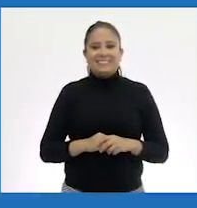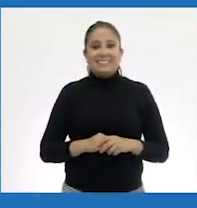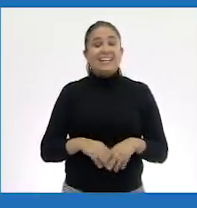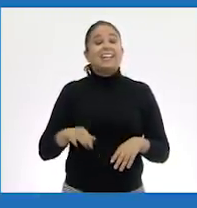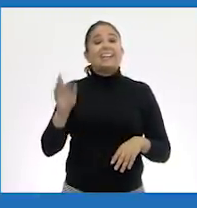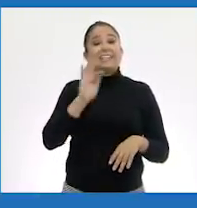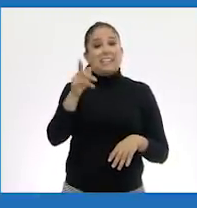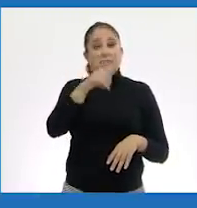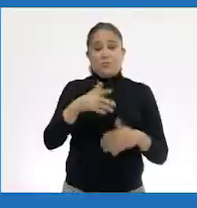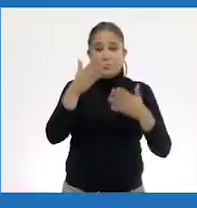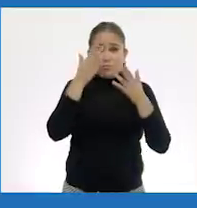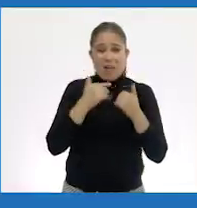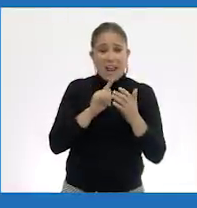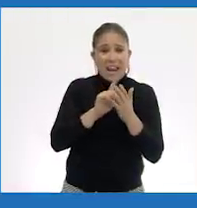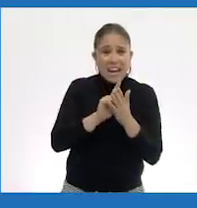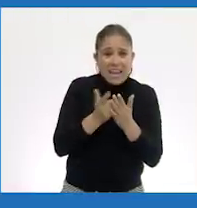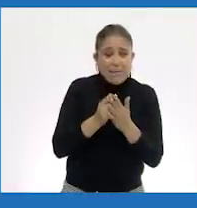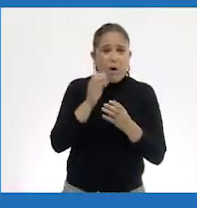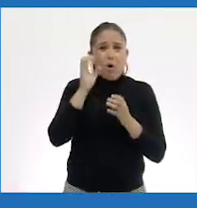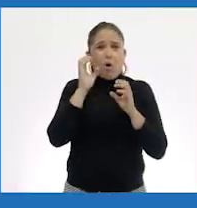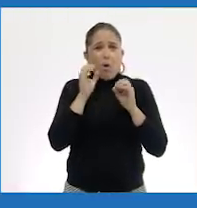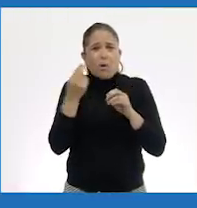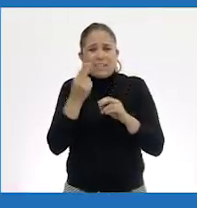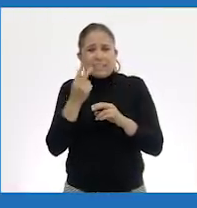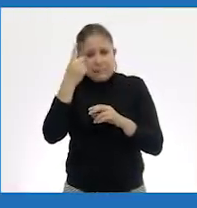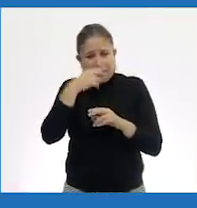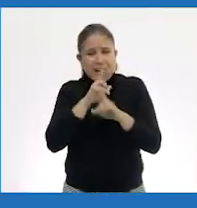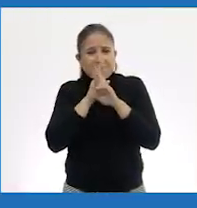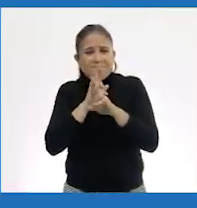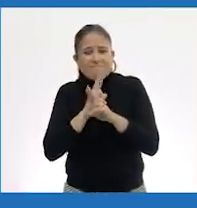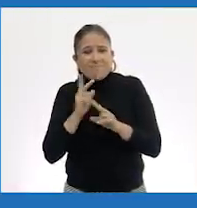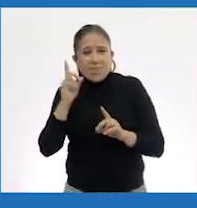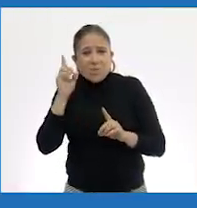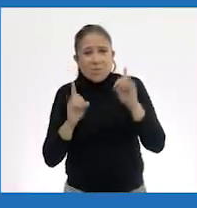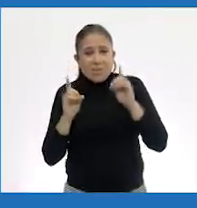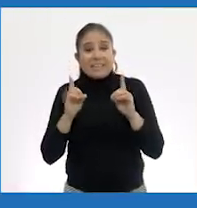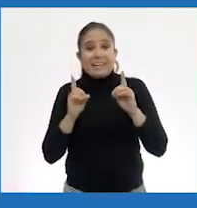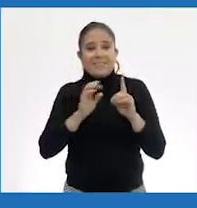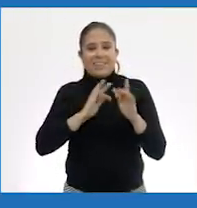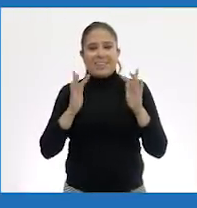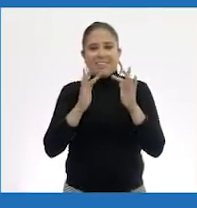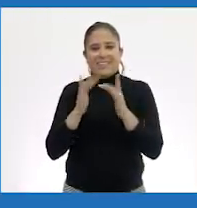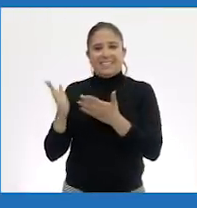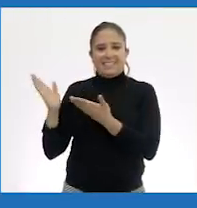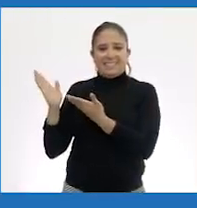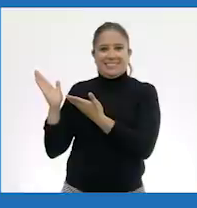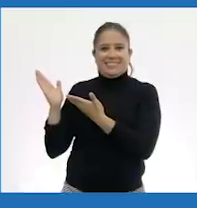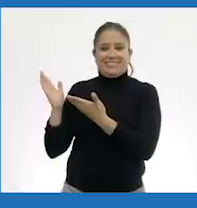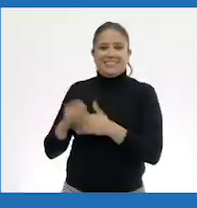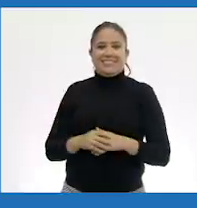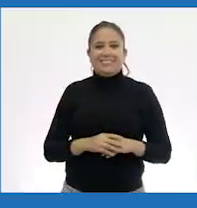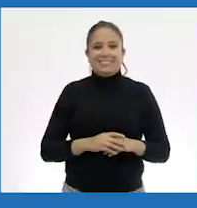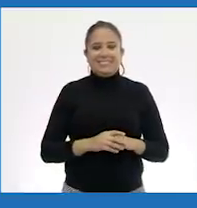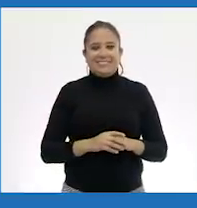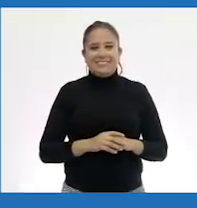Si no tienes el libro de texto o necesitas ayuda para resolver tus dudas, contáctanos.